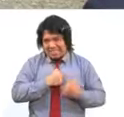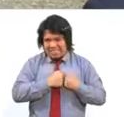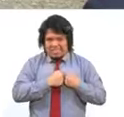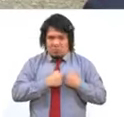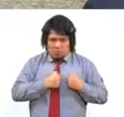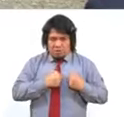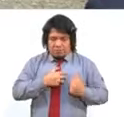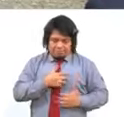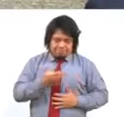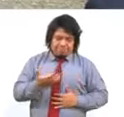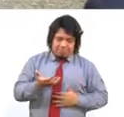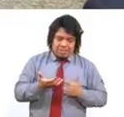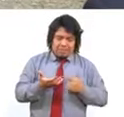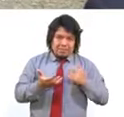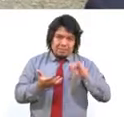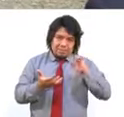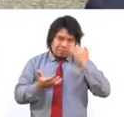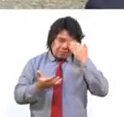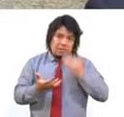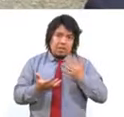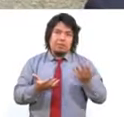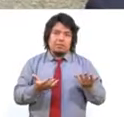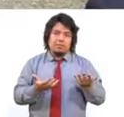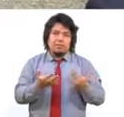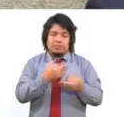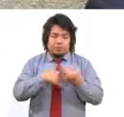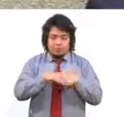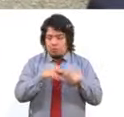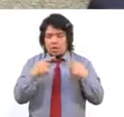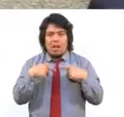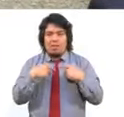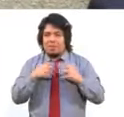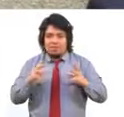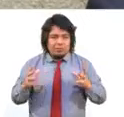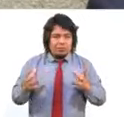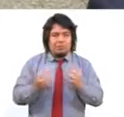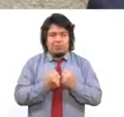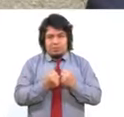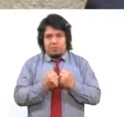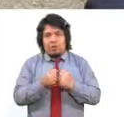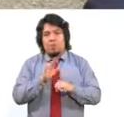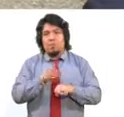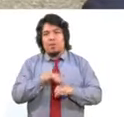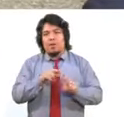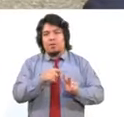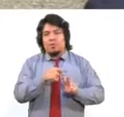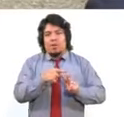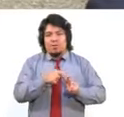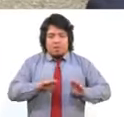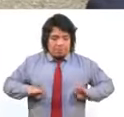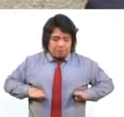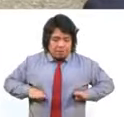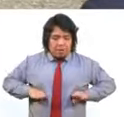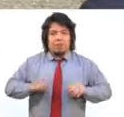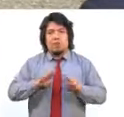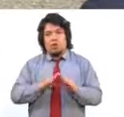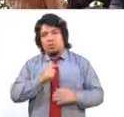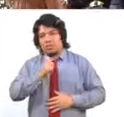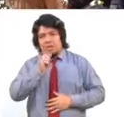de violencia entre la relación, en todos los seres humanos, pero en particular en la pareja y la violencia contra las